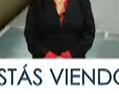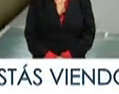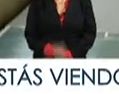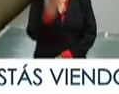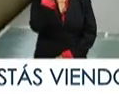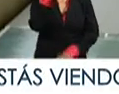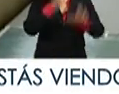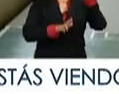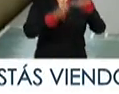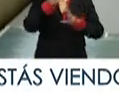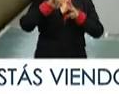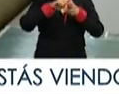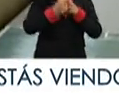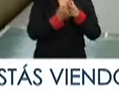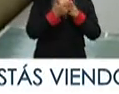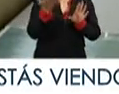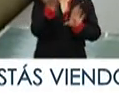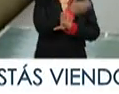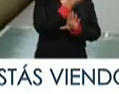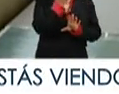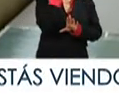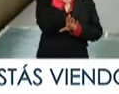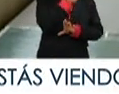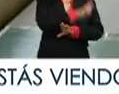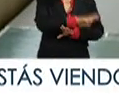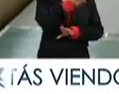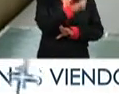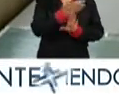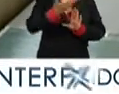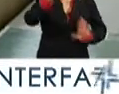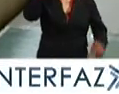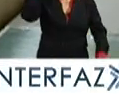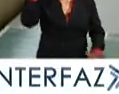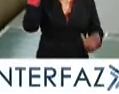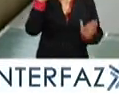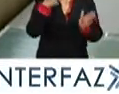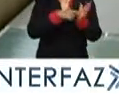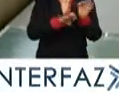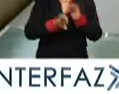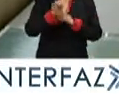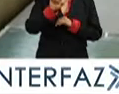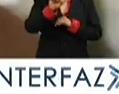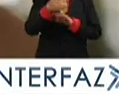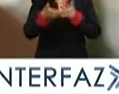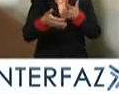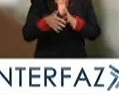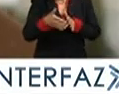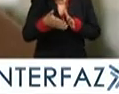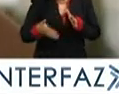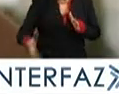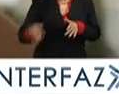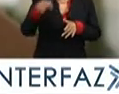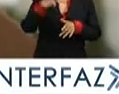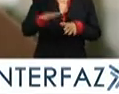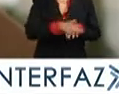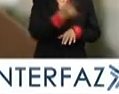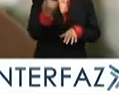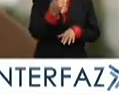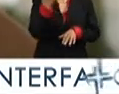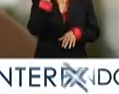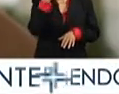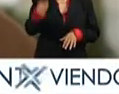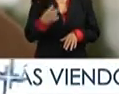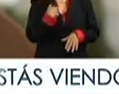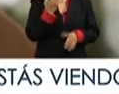La Escuela Normal inicia como Escuela Normal Particular por allá en la década de los 60, a causa